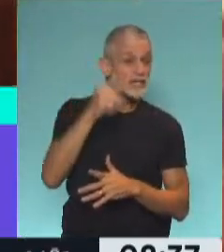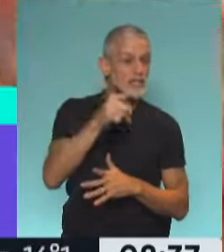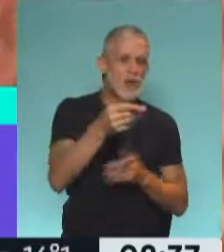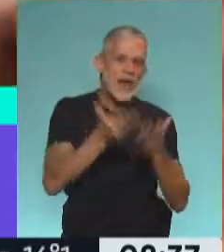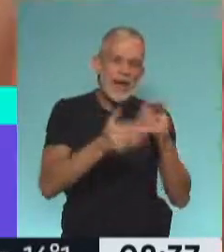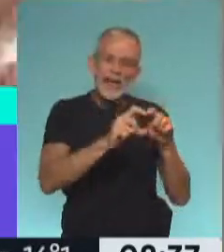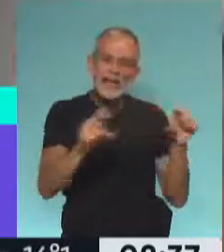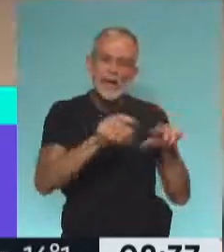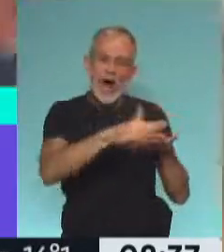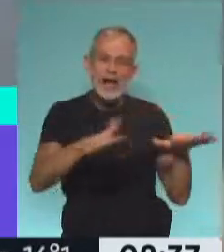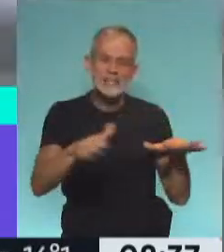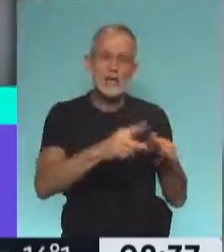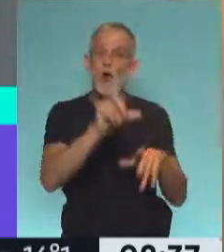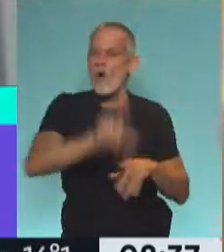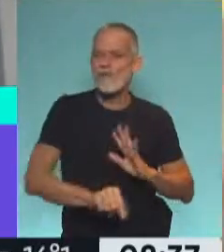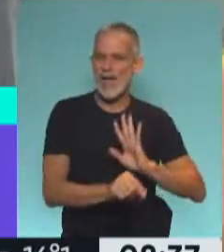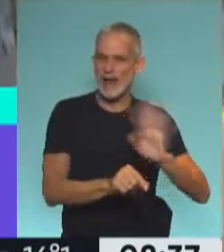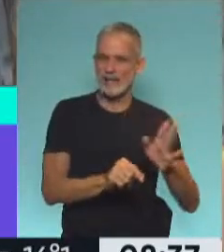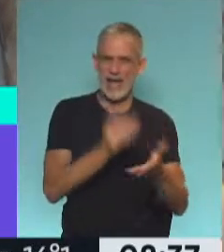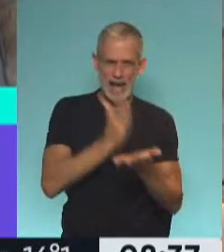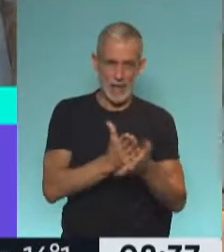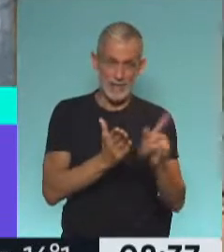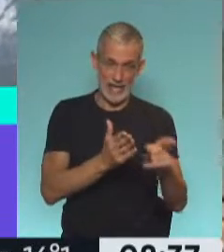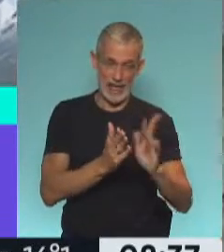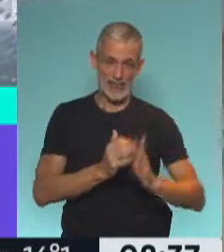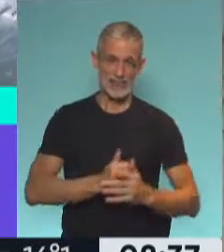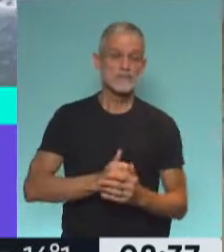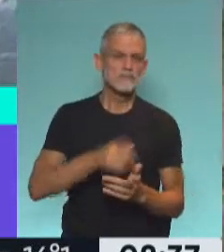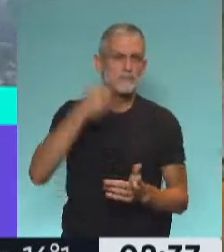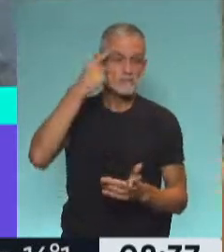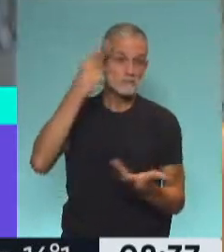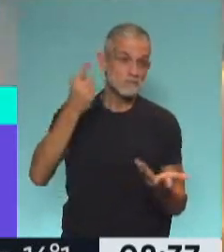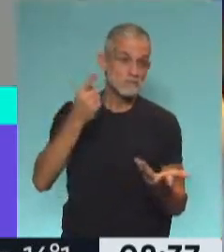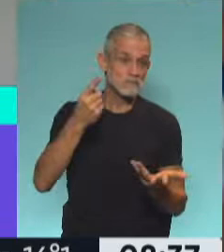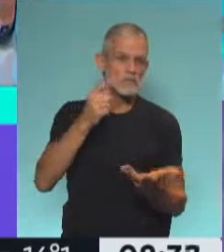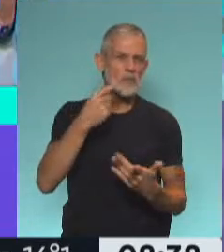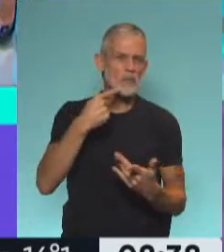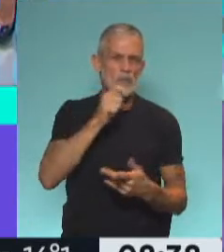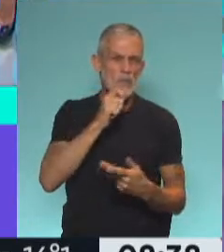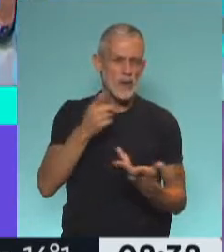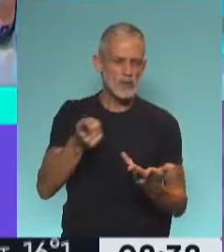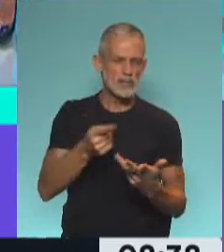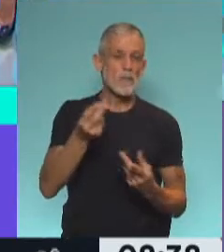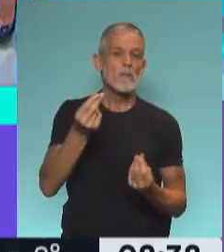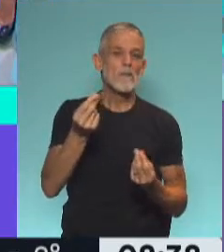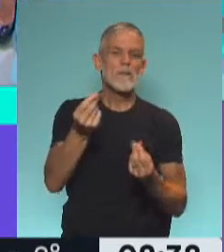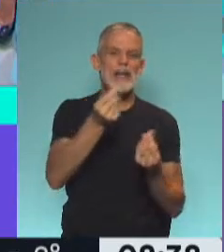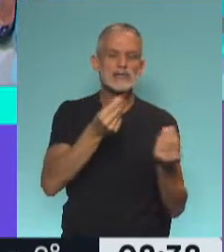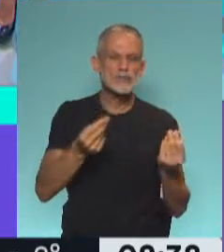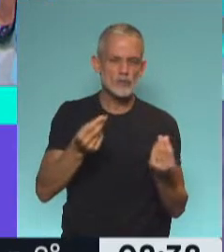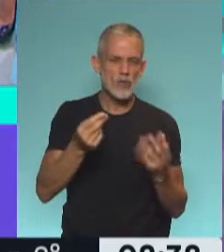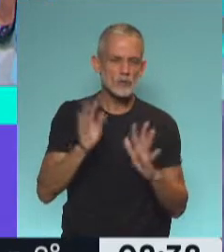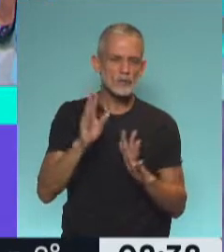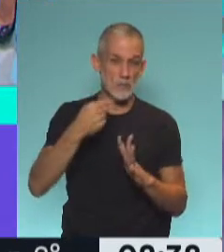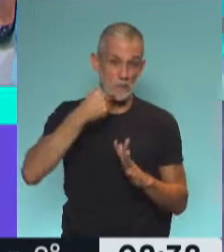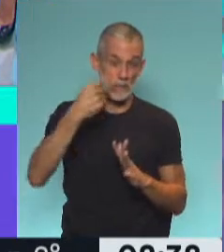kilo de asado como oferta. ¿Laurita? Como oferta. Bien, Alejandro, ¿qué opinás? A ver, estábamos hablando de los precios y dentro de los precios le queremos